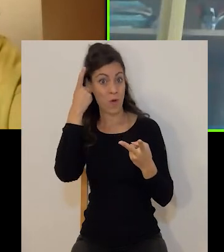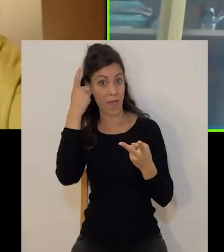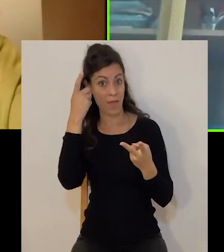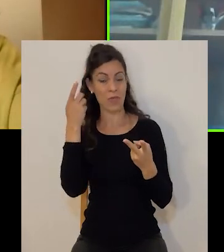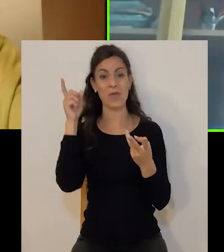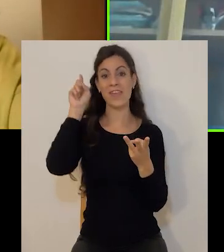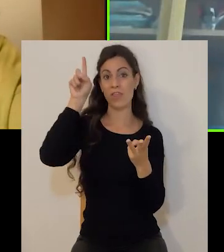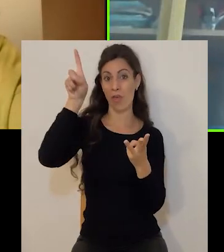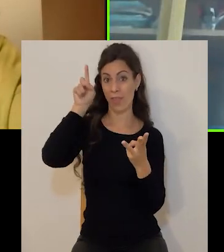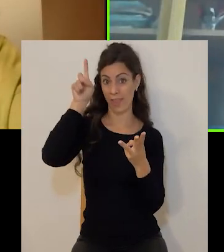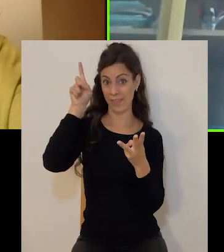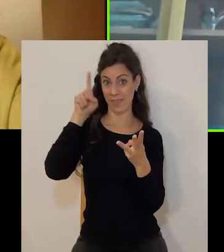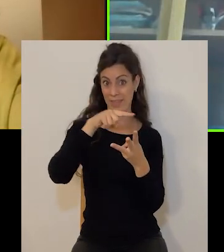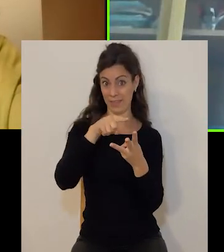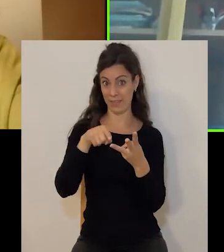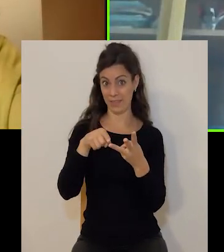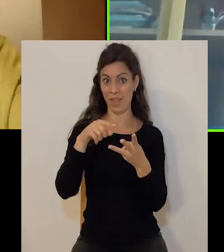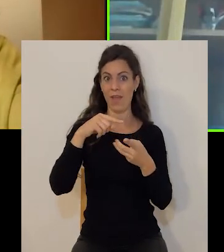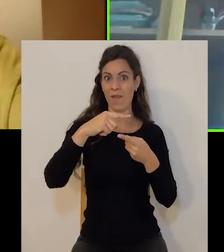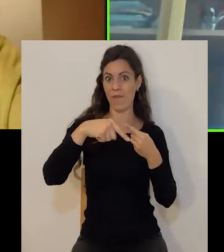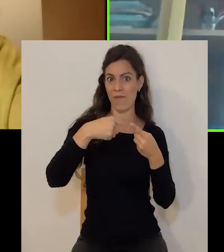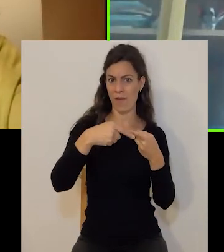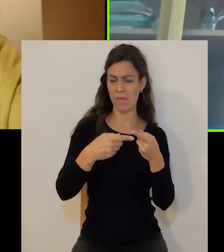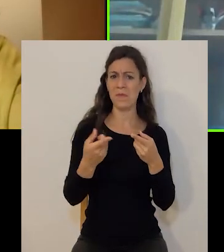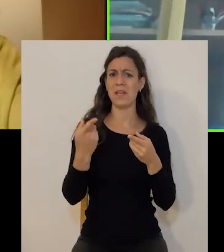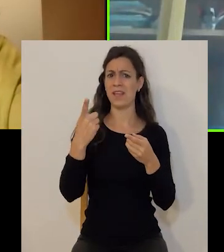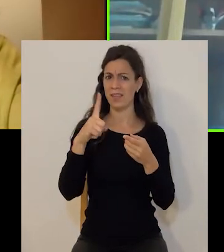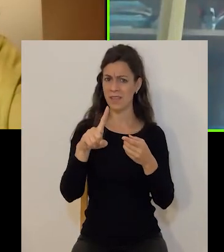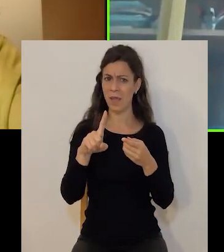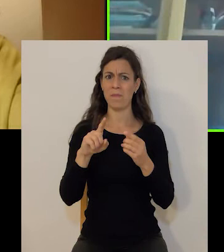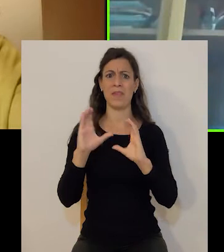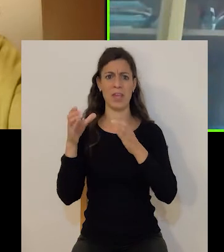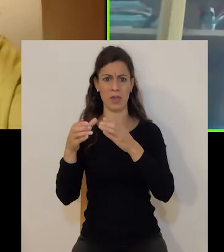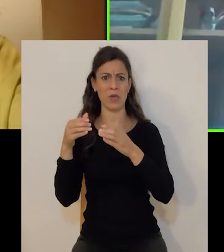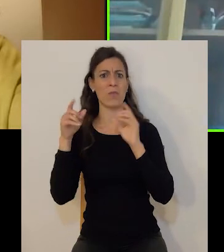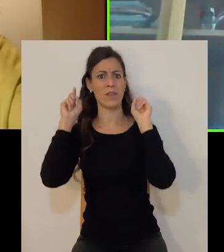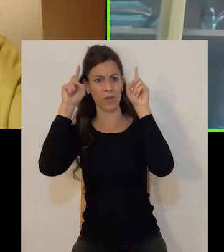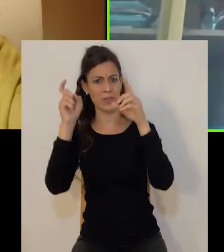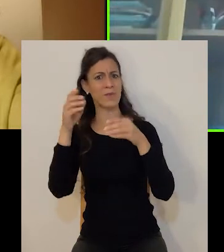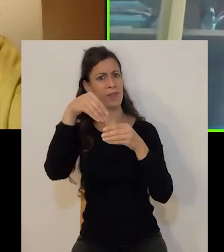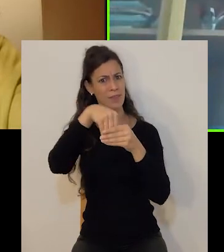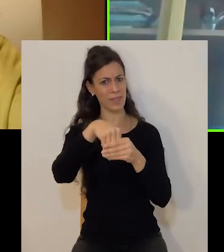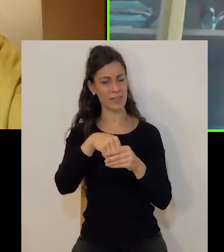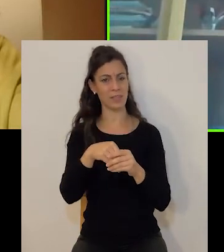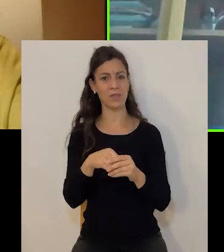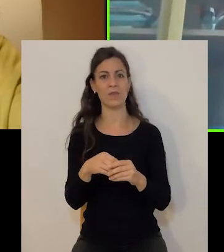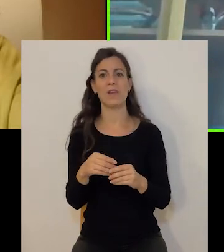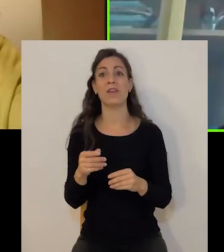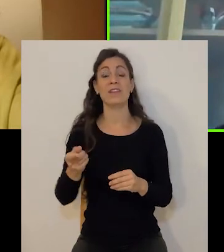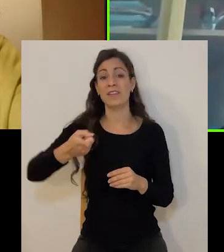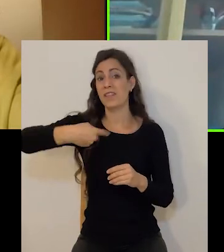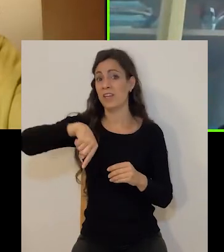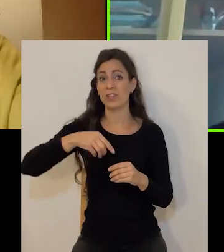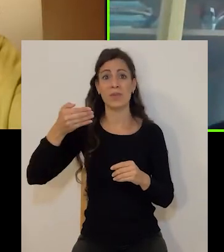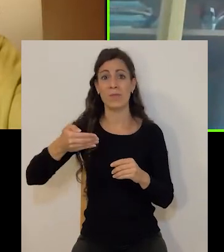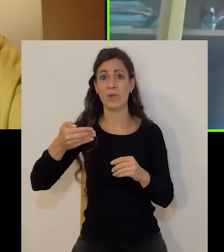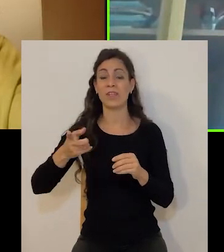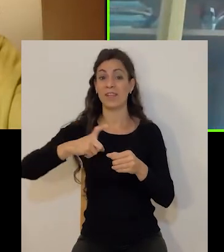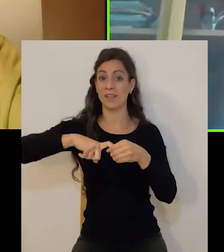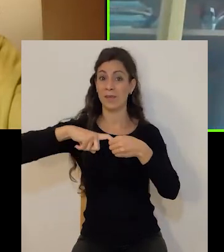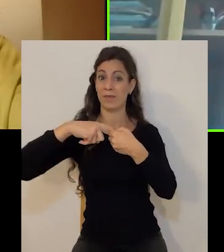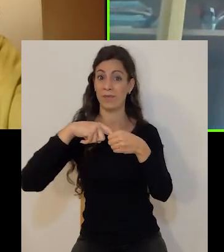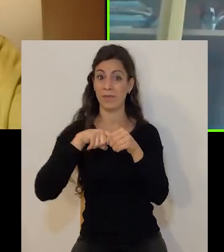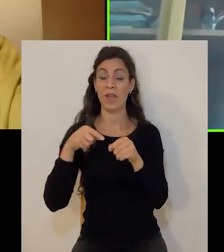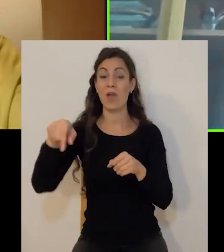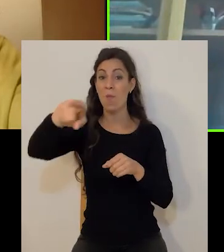y docentes. La familia forma parte. La educación es importantísimo que participemos, ¿no? Vosotros como la